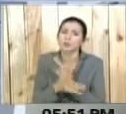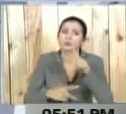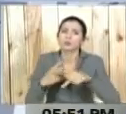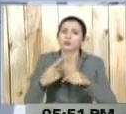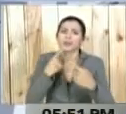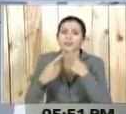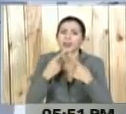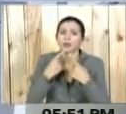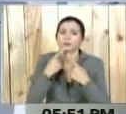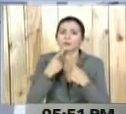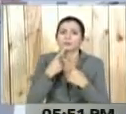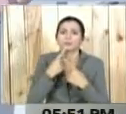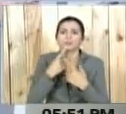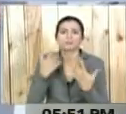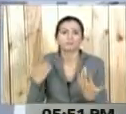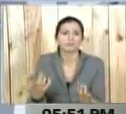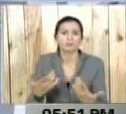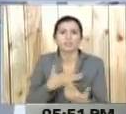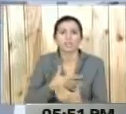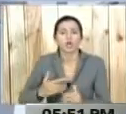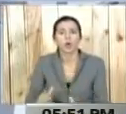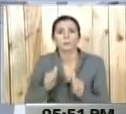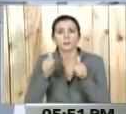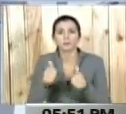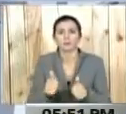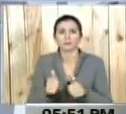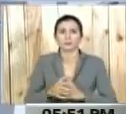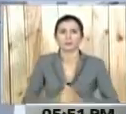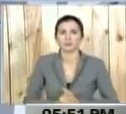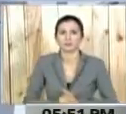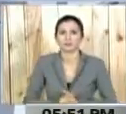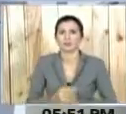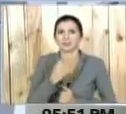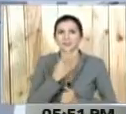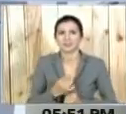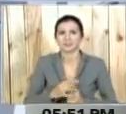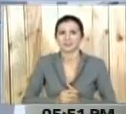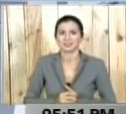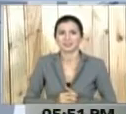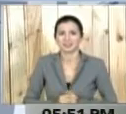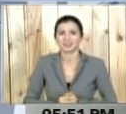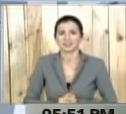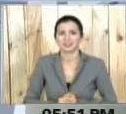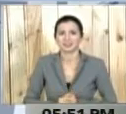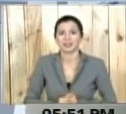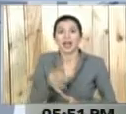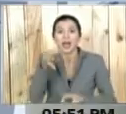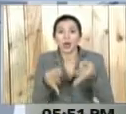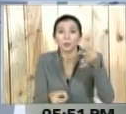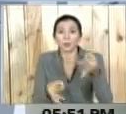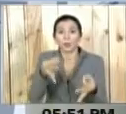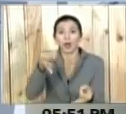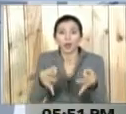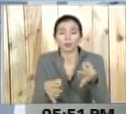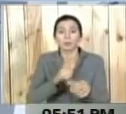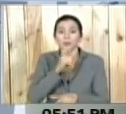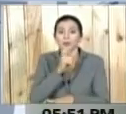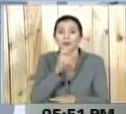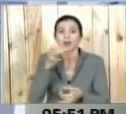y de las reacciones. Y yo quisiera comenzar por decirle a el abogado, a preguntarle al